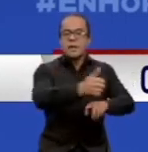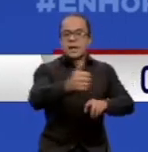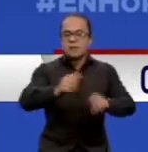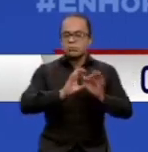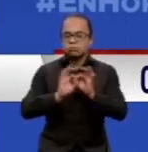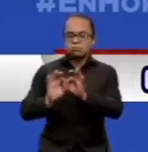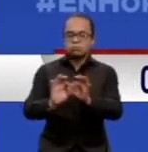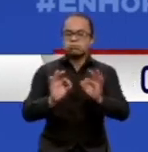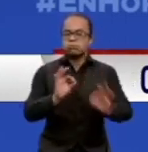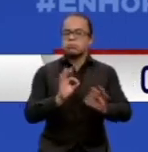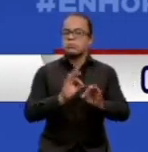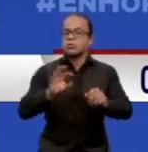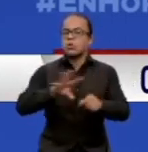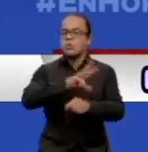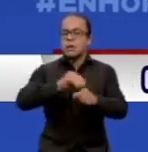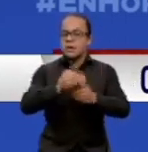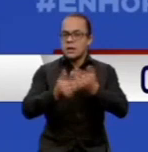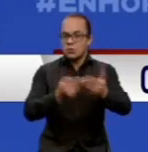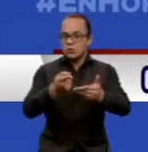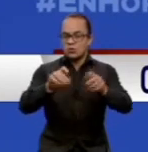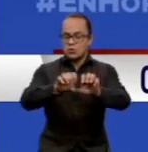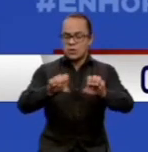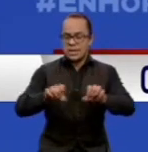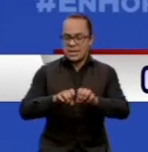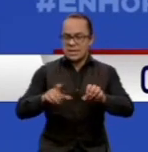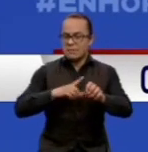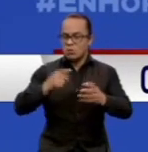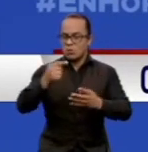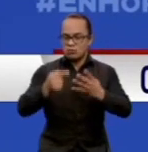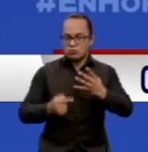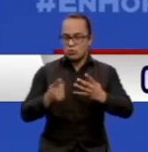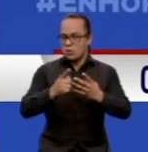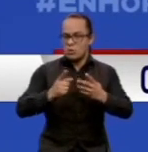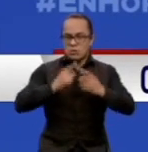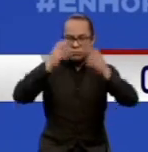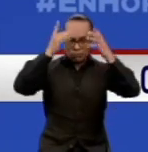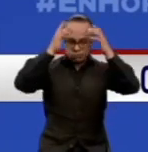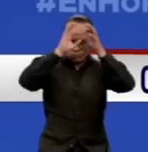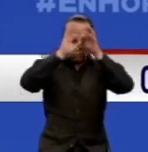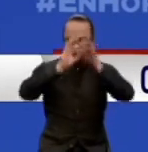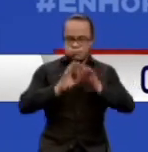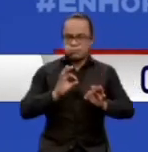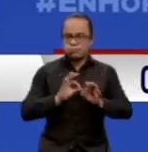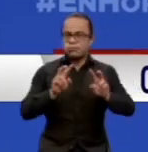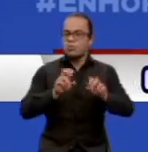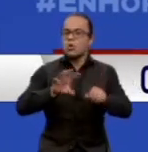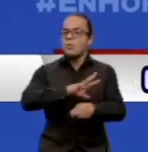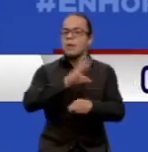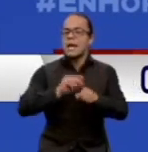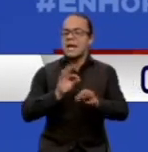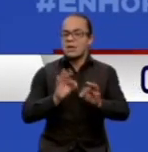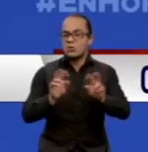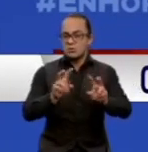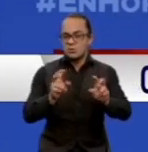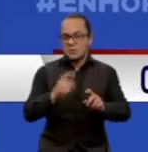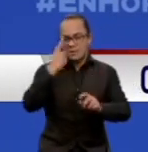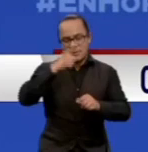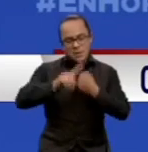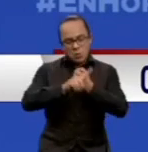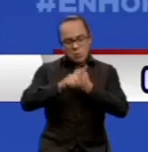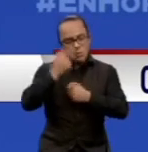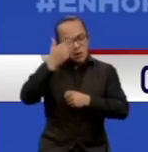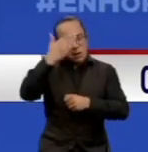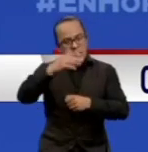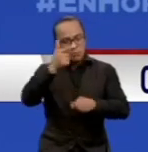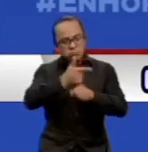cerebro completo. Claro. Equipos, equipos que funcionen a cerebro completo. Estos son los equipos, Gina, que lo resuelven todo.